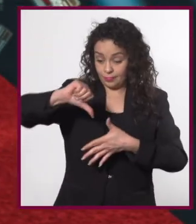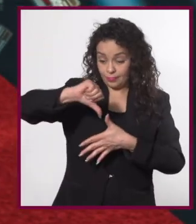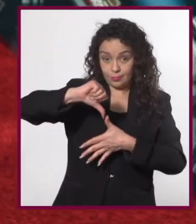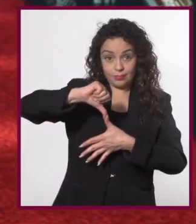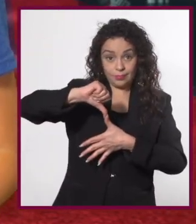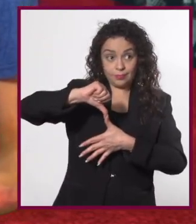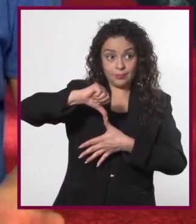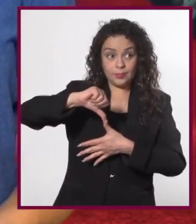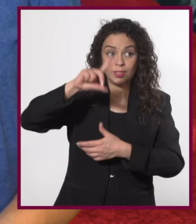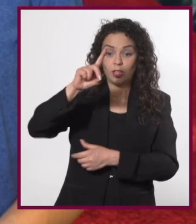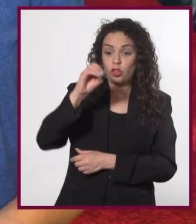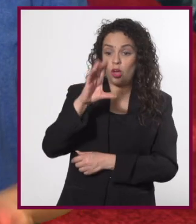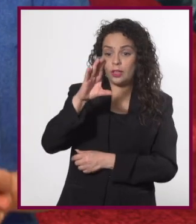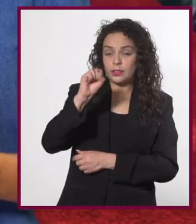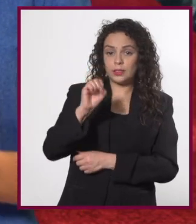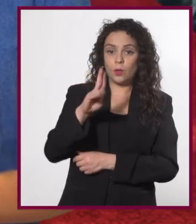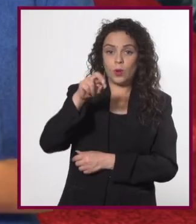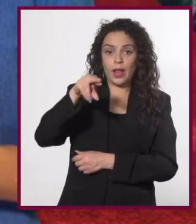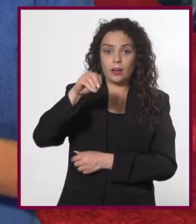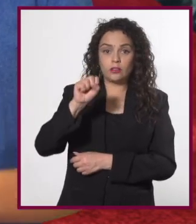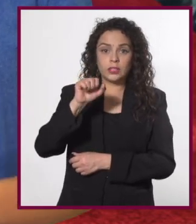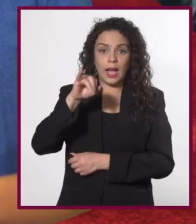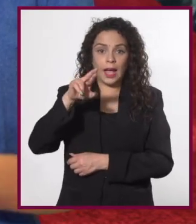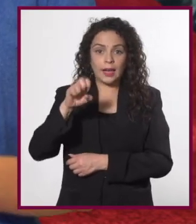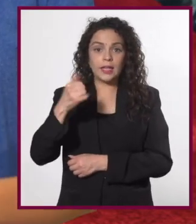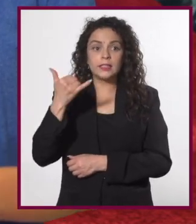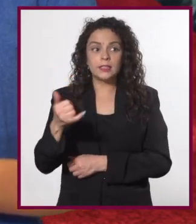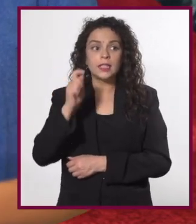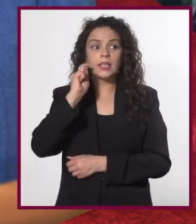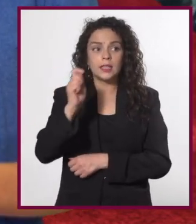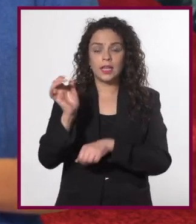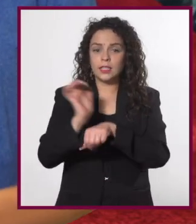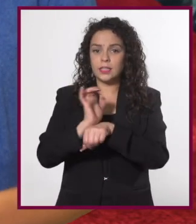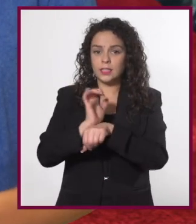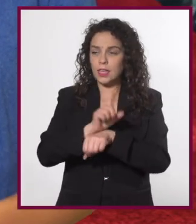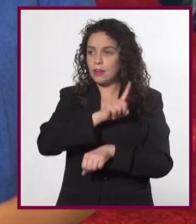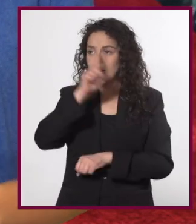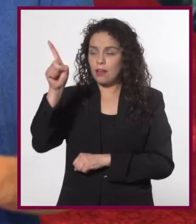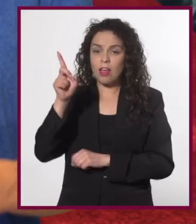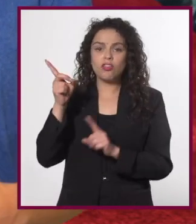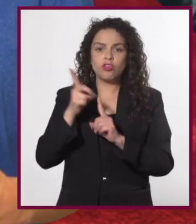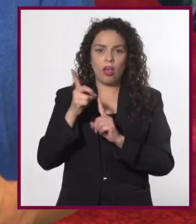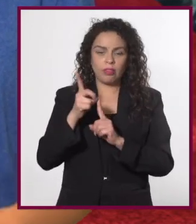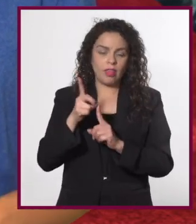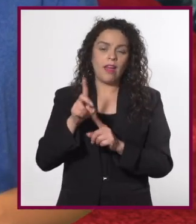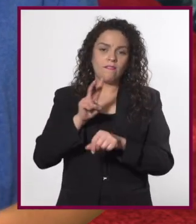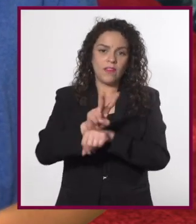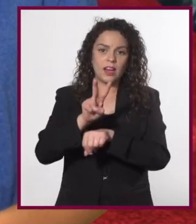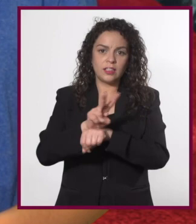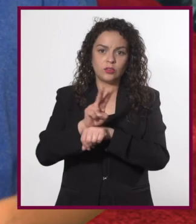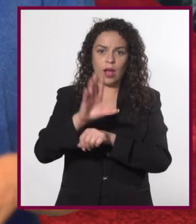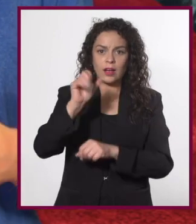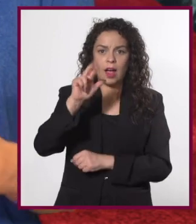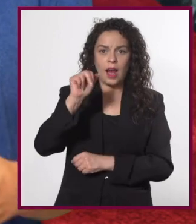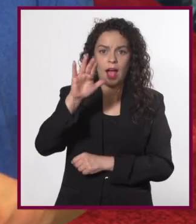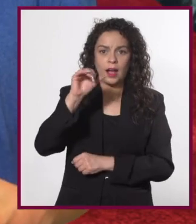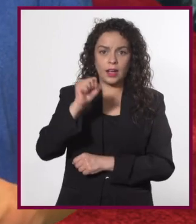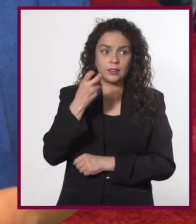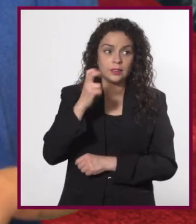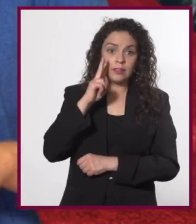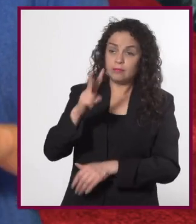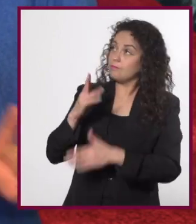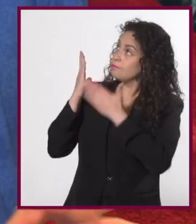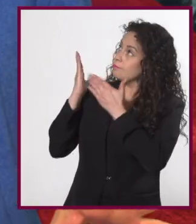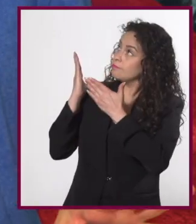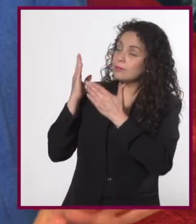Latina, Docs Buenos Aires y el Festival Internacional de Cine Documental de Caracas son los que pueden mencionarse como encuentros